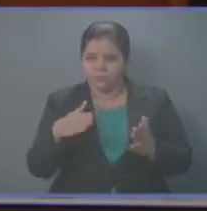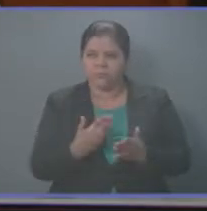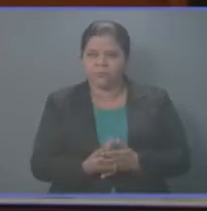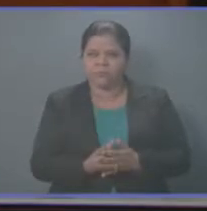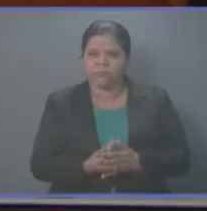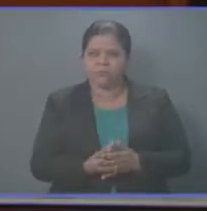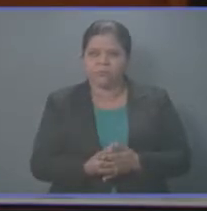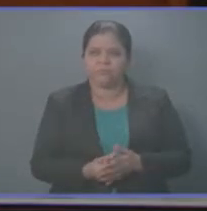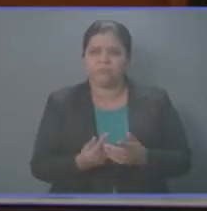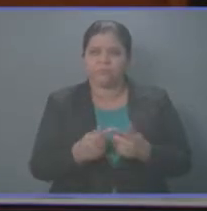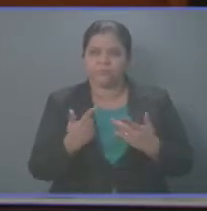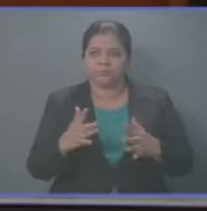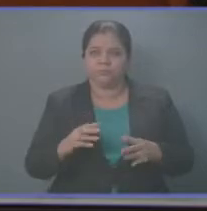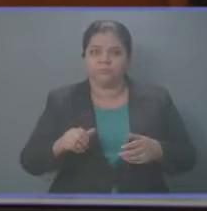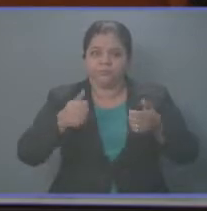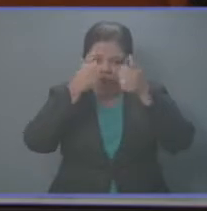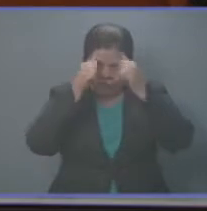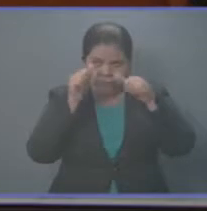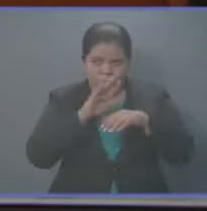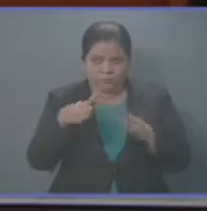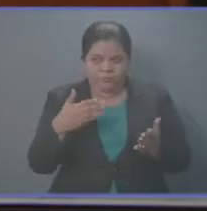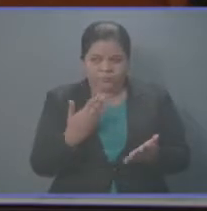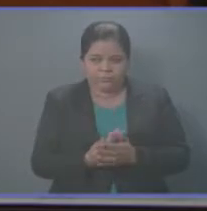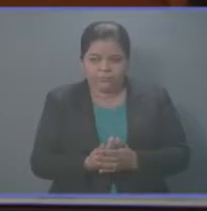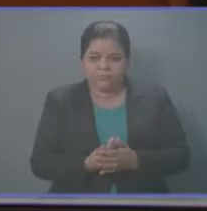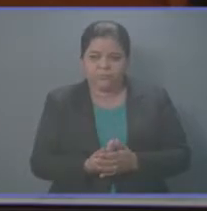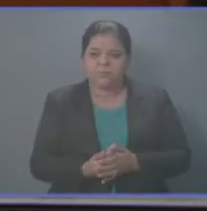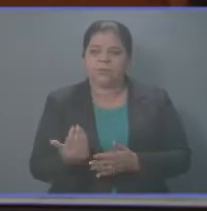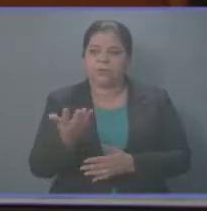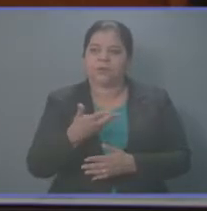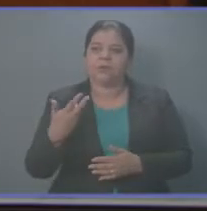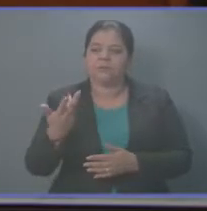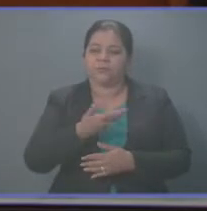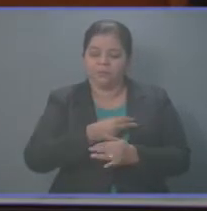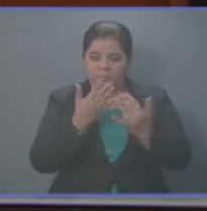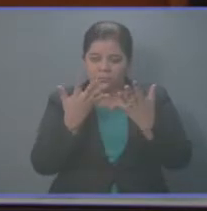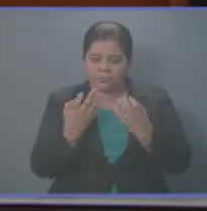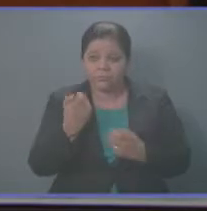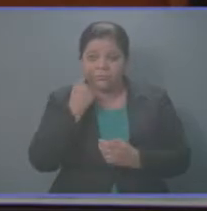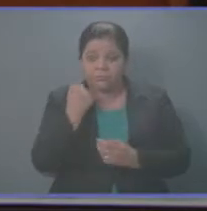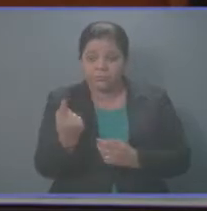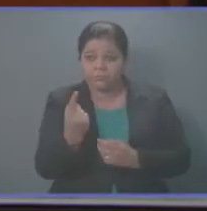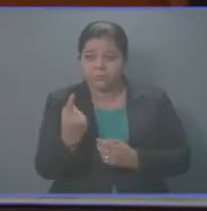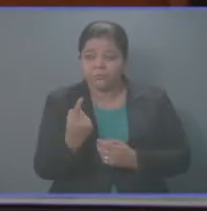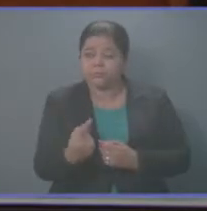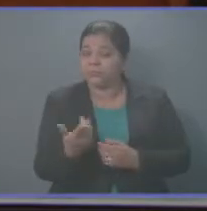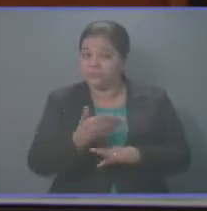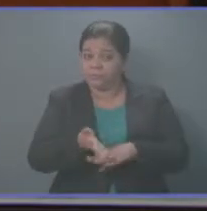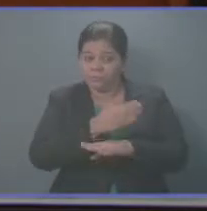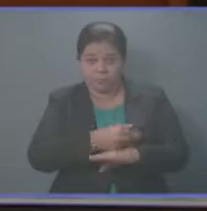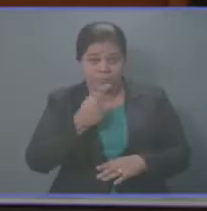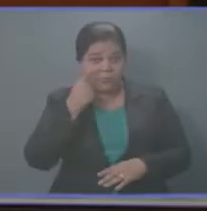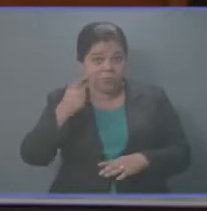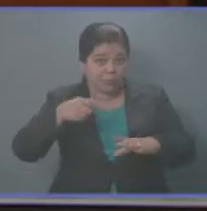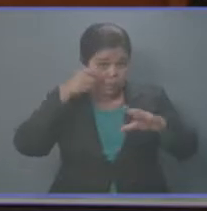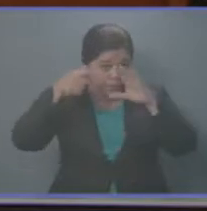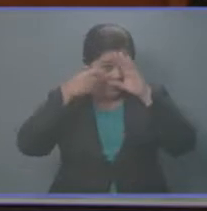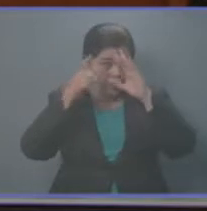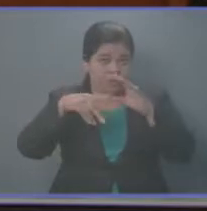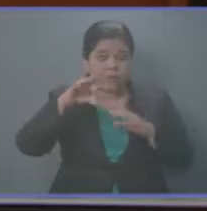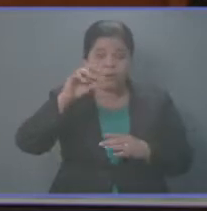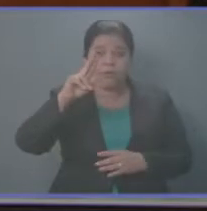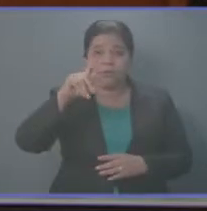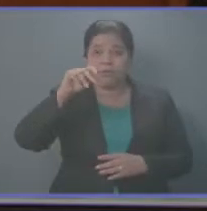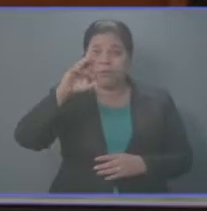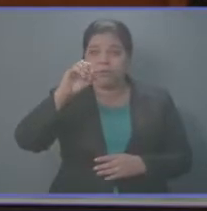pues, presidente, nosotros no quisiéramos ver que, como salió en el video de FOPROLIT, donde el presidente